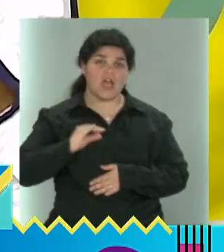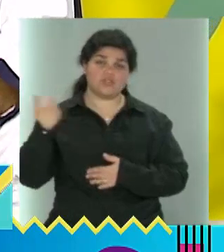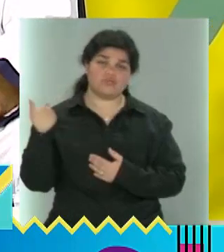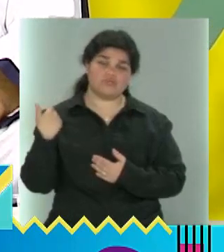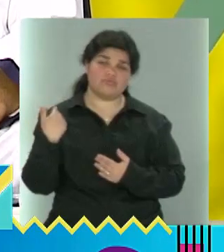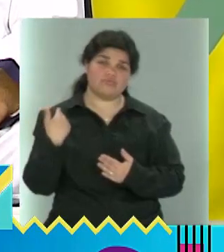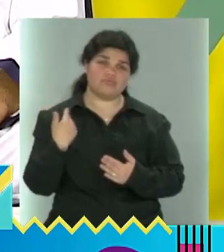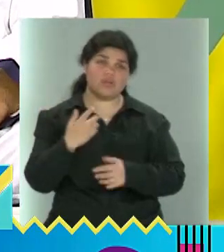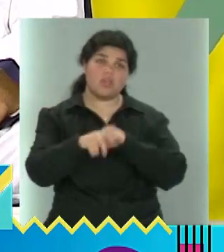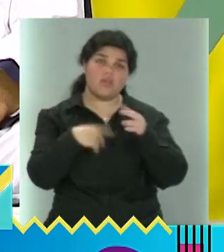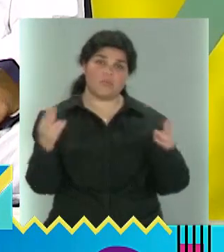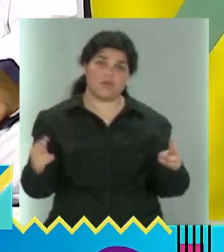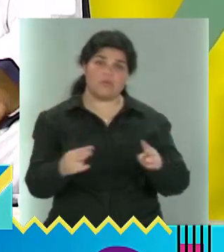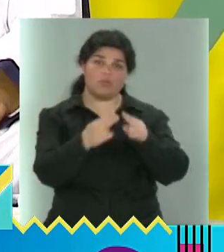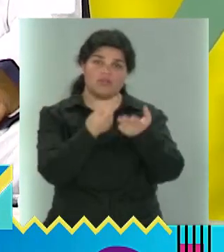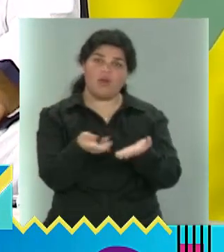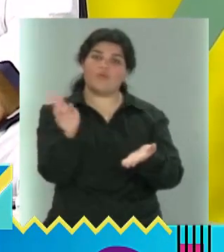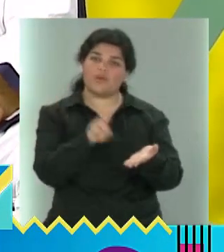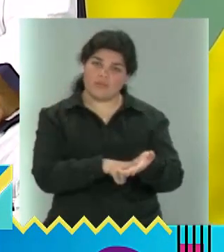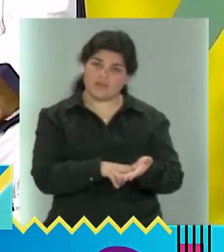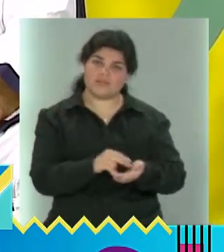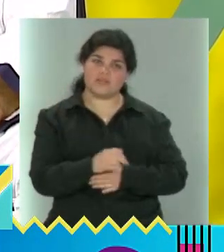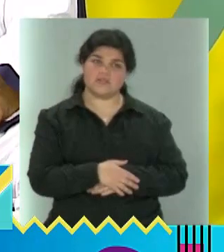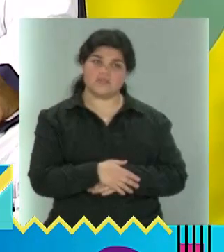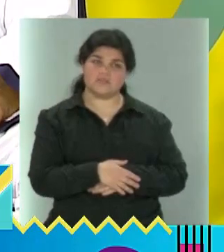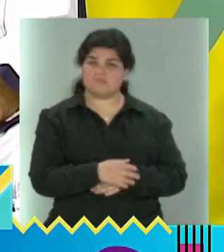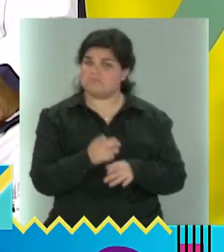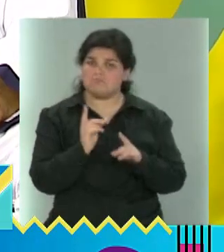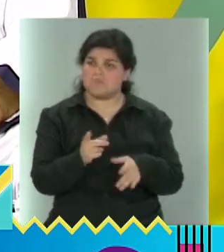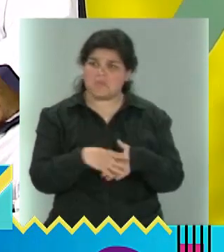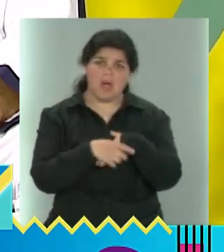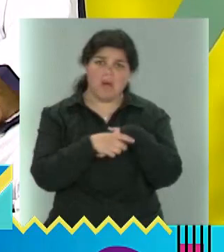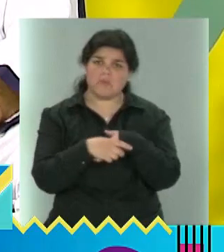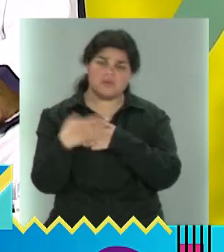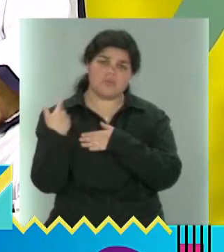nos volvimos a encontrar. Y seguimos esta amistad y